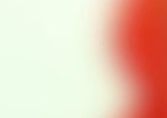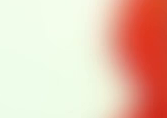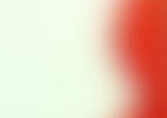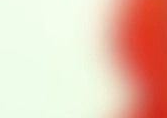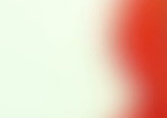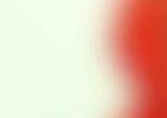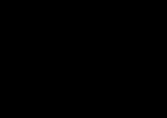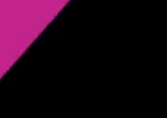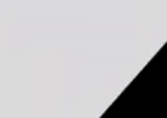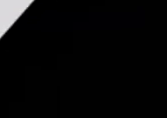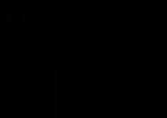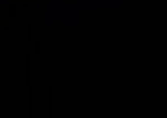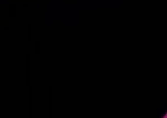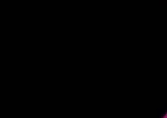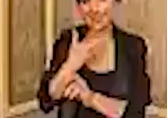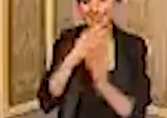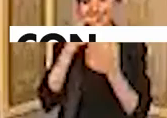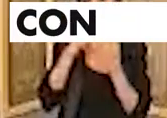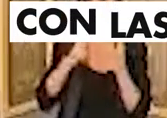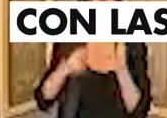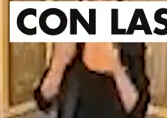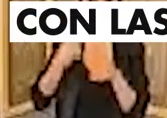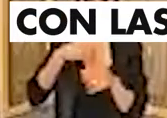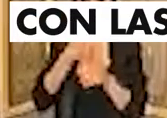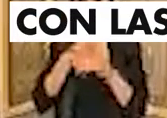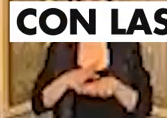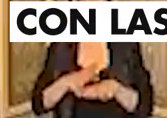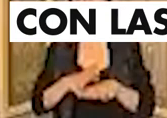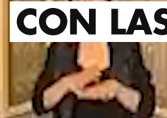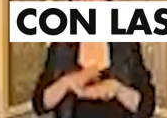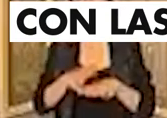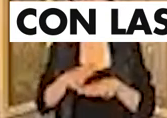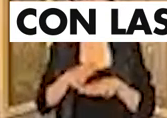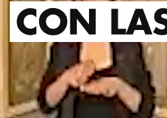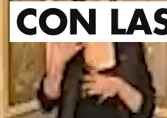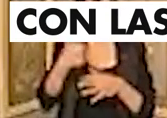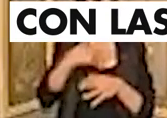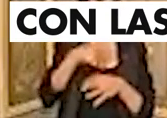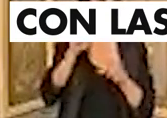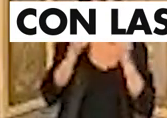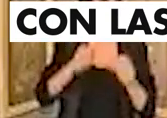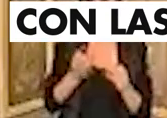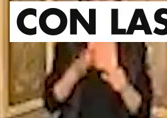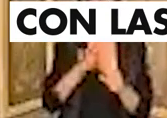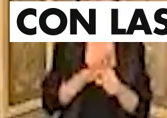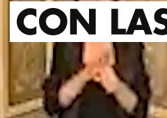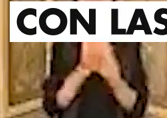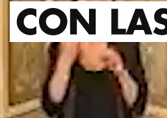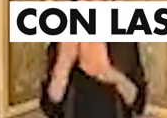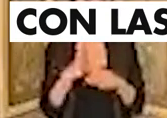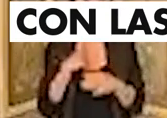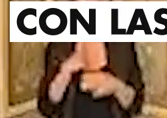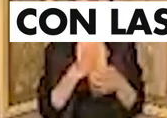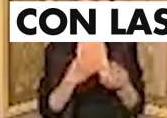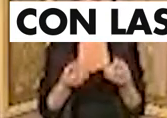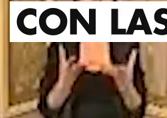pandemia de coronavirus. A los alumnos de primaria y secundaria de Puebla les fallan las matemáticas y la lectura, por lo que la